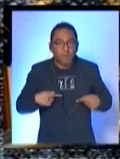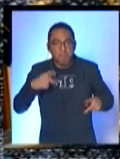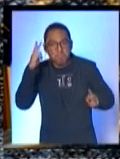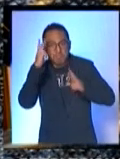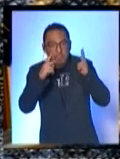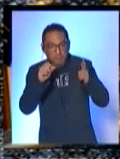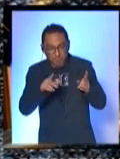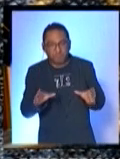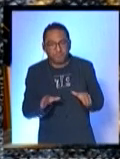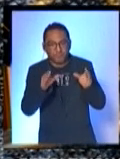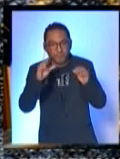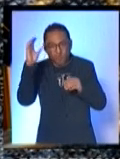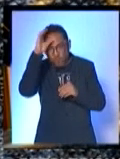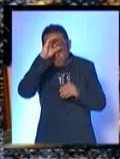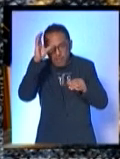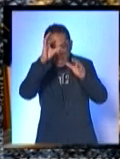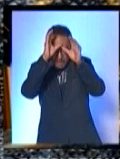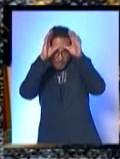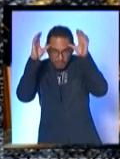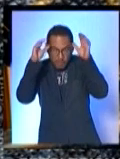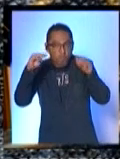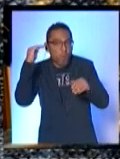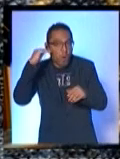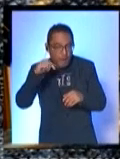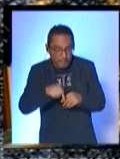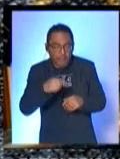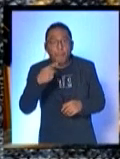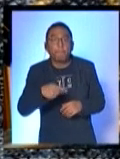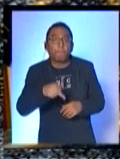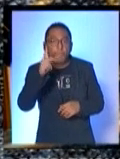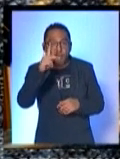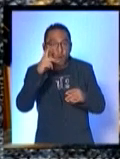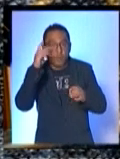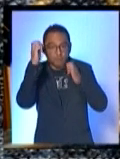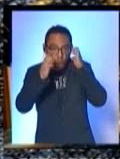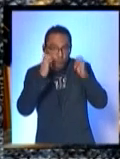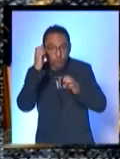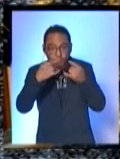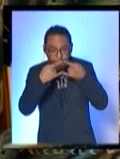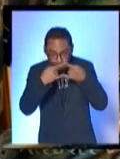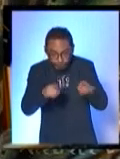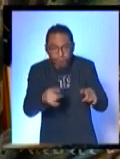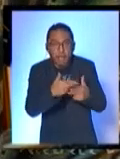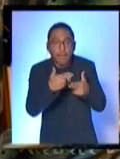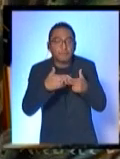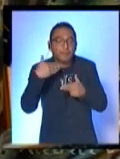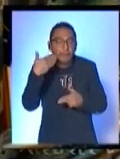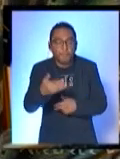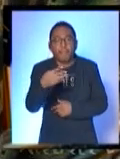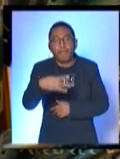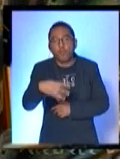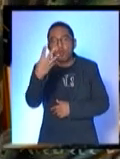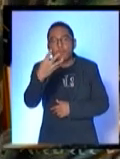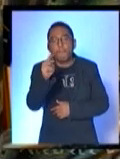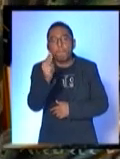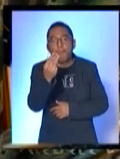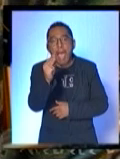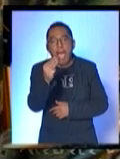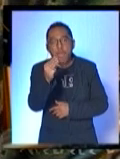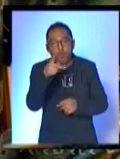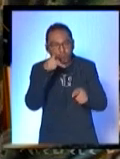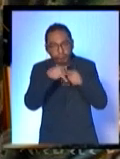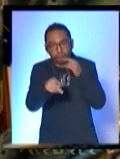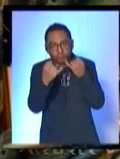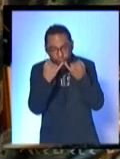Centro Cultural Clavijero en Morelia. Sin embargo, la apertura de la exposición será hasta el próximo 14 de mayo. Desde hace 10